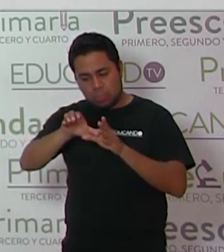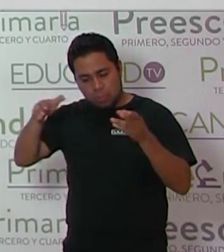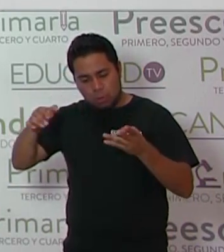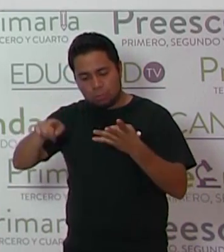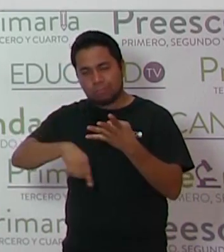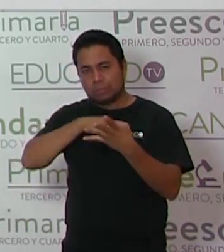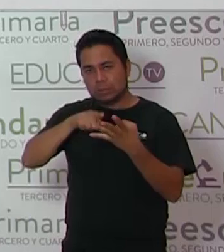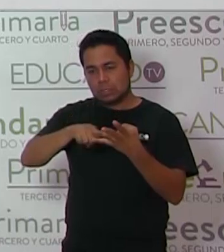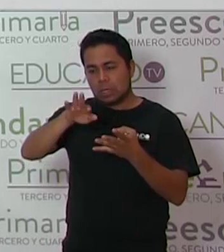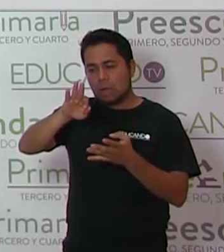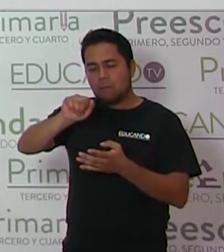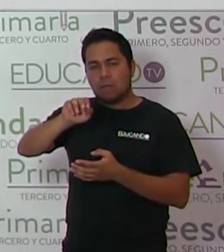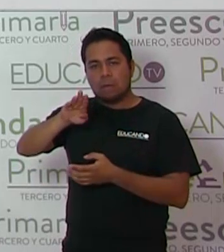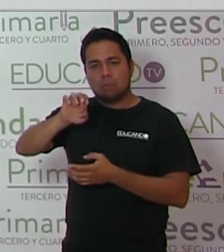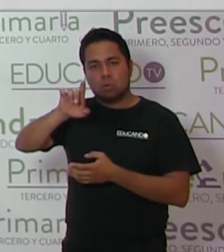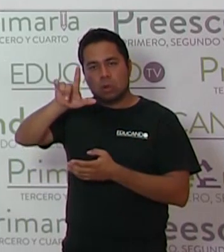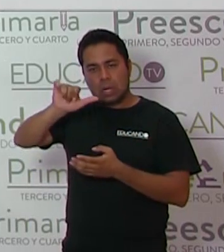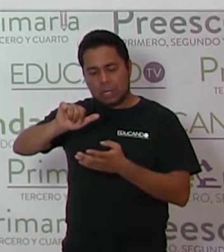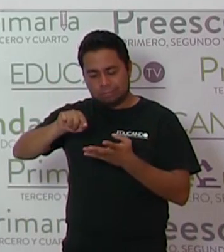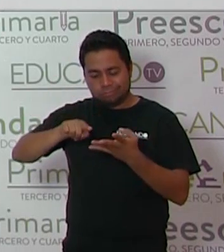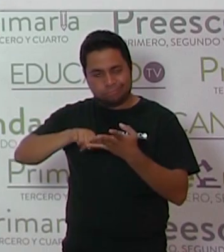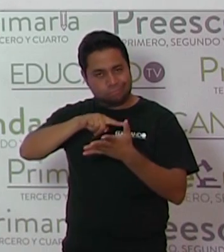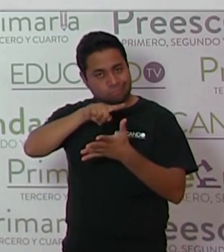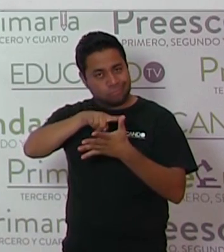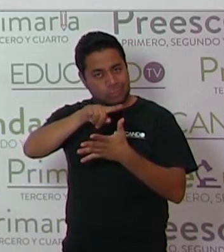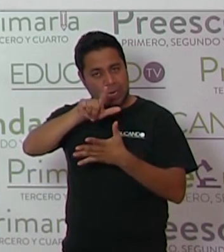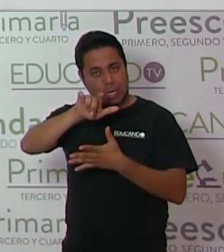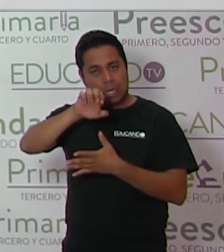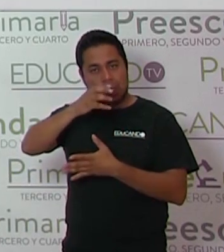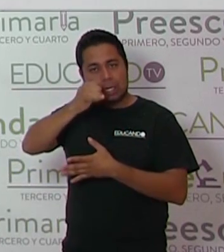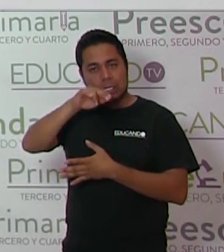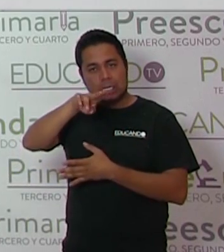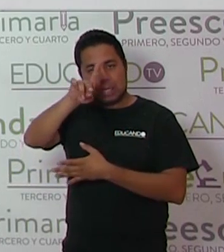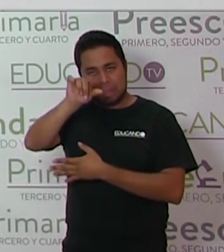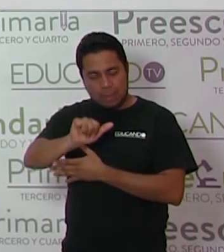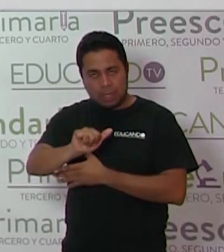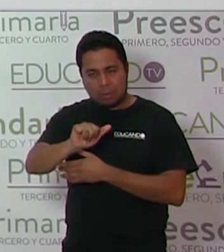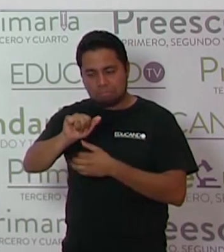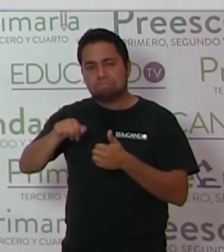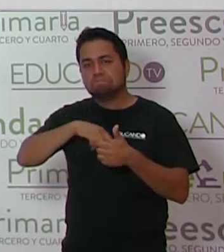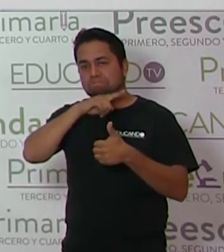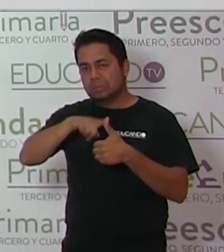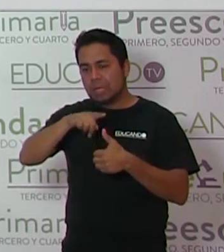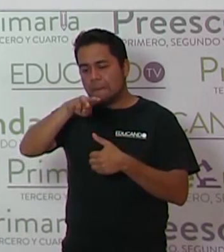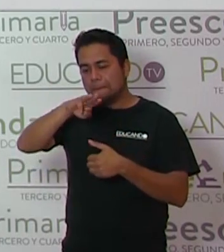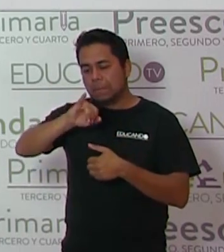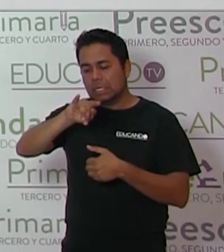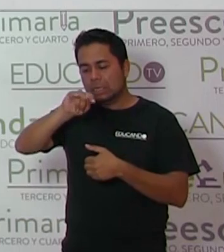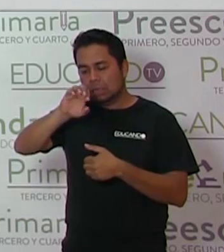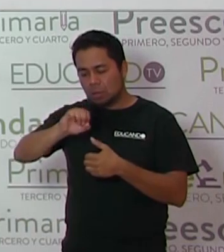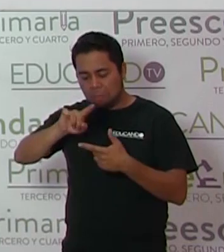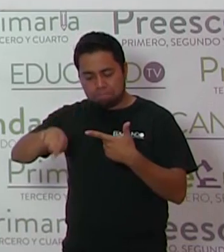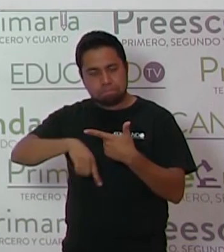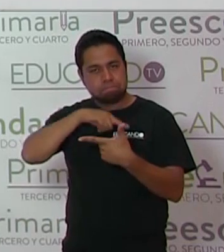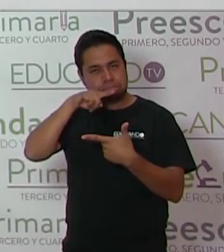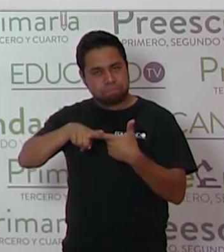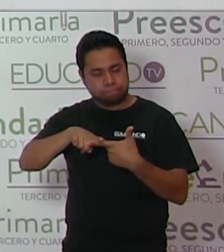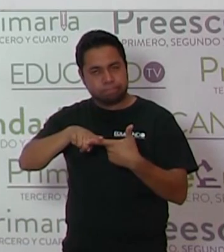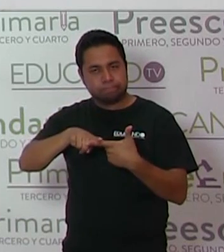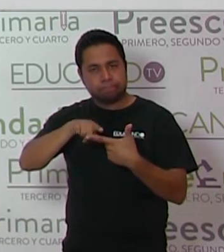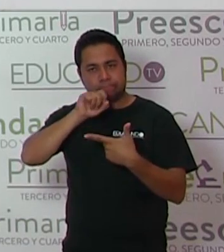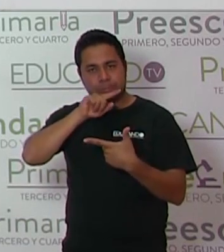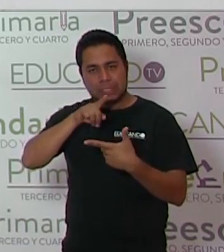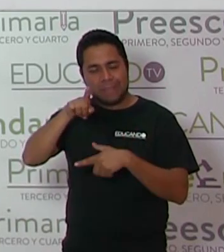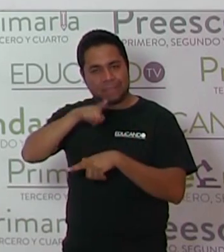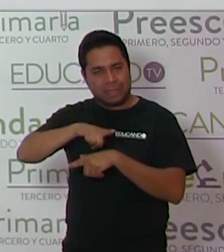leyenda, un mito. Todas esas son narraciones. Pero un diario también es una narración. Pero estas narraciones